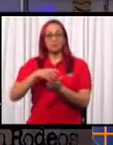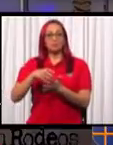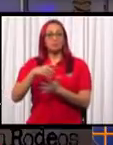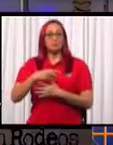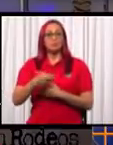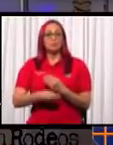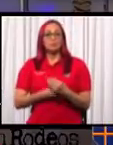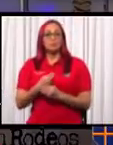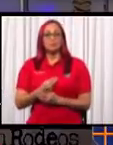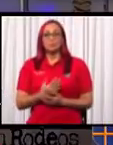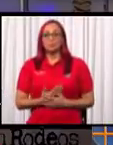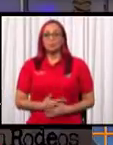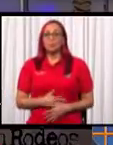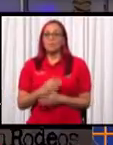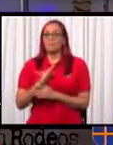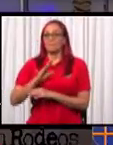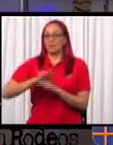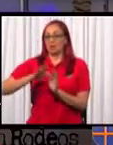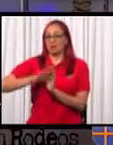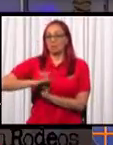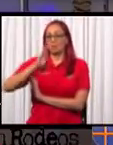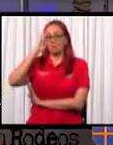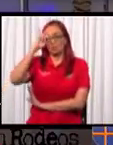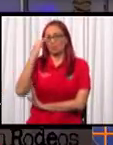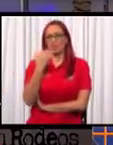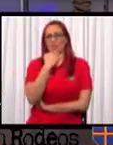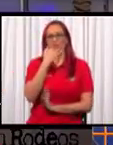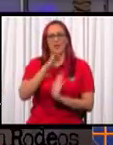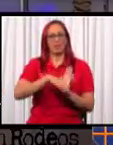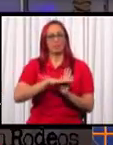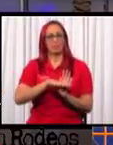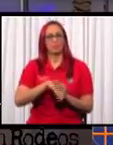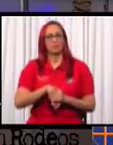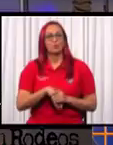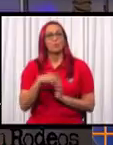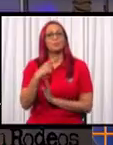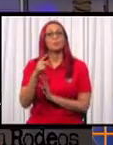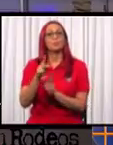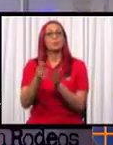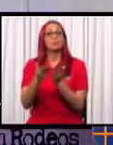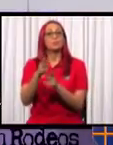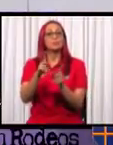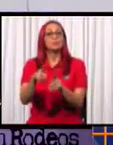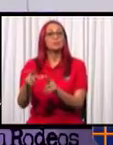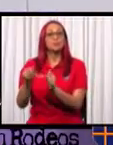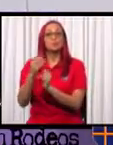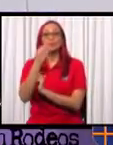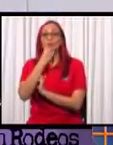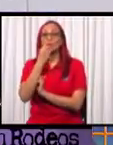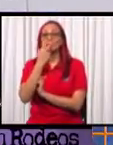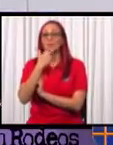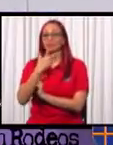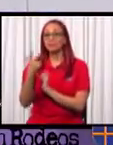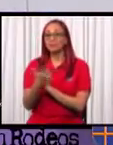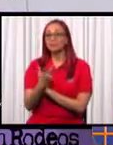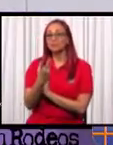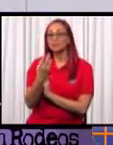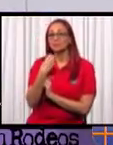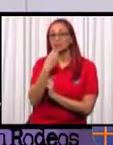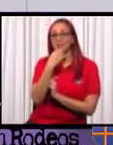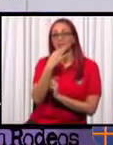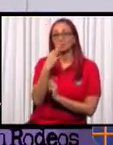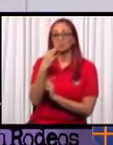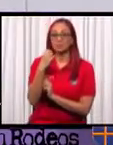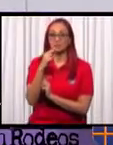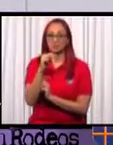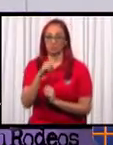sumamente barato. ¿Por qué es barato? Porque una persona come 3 veces al día con 90 colones. Es decir,